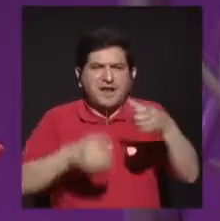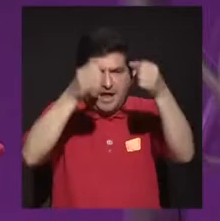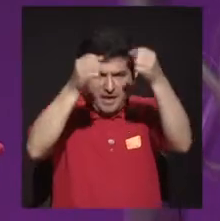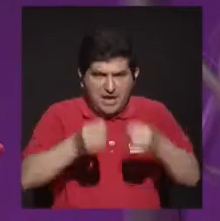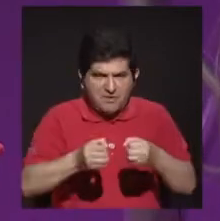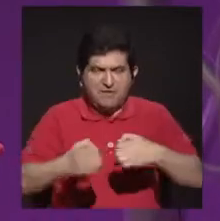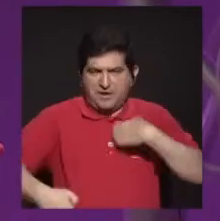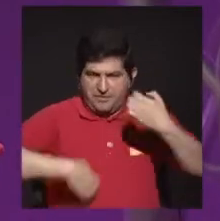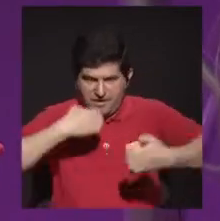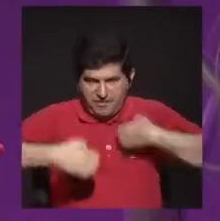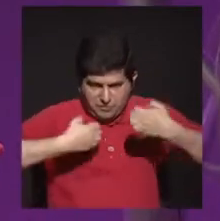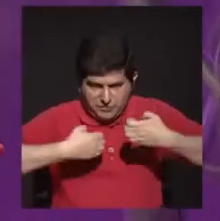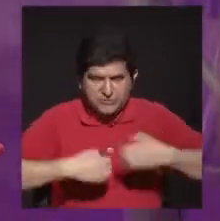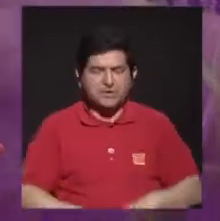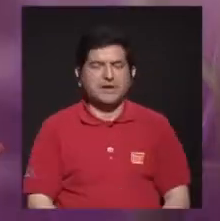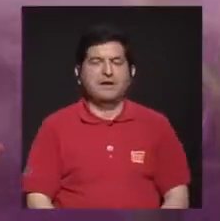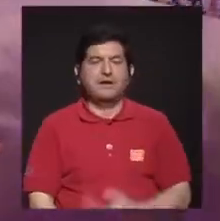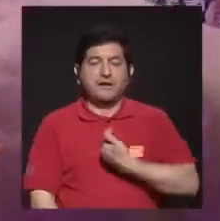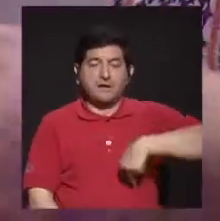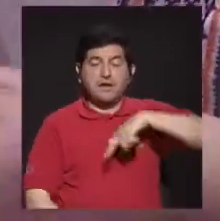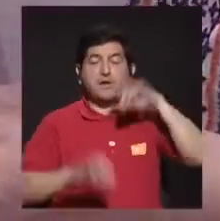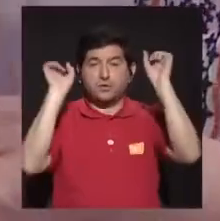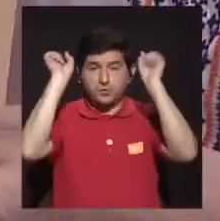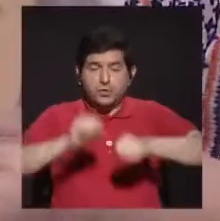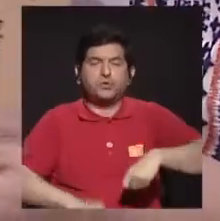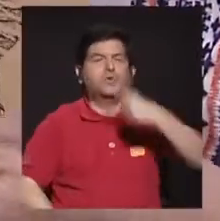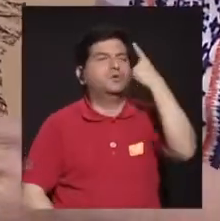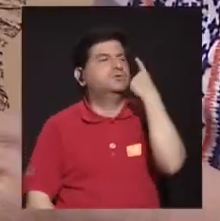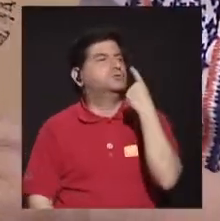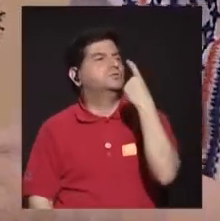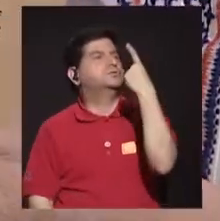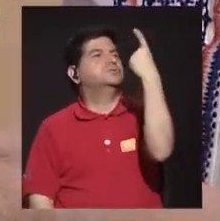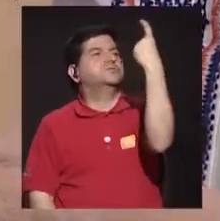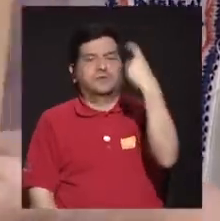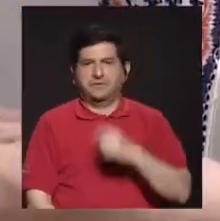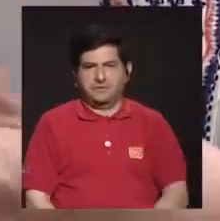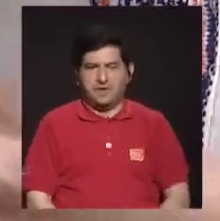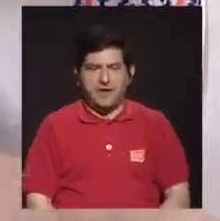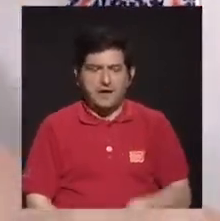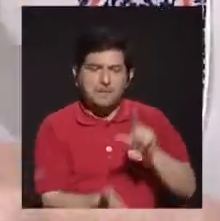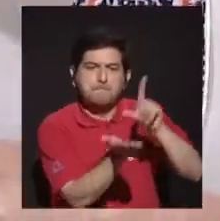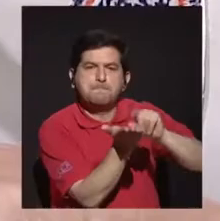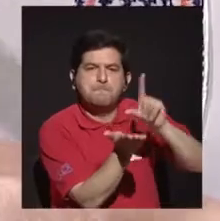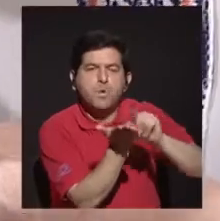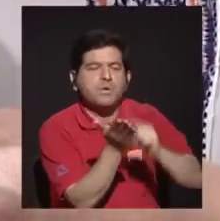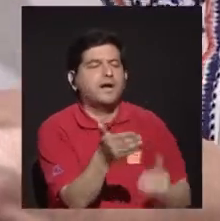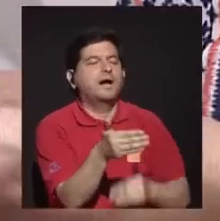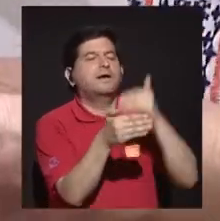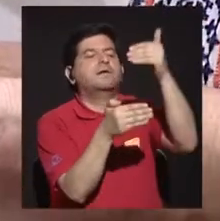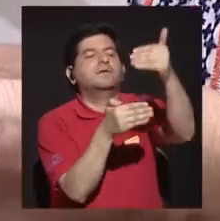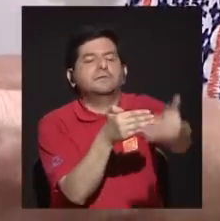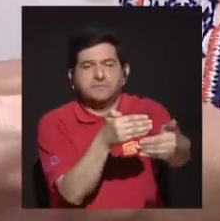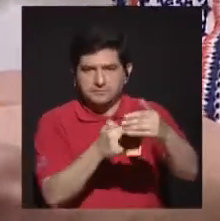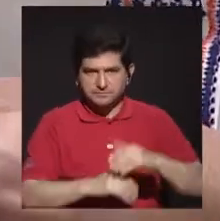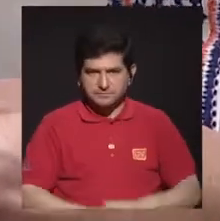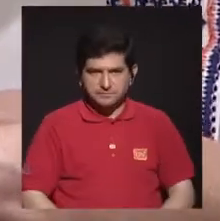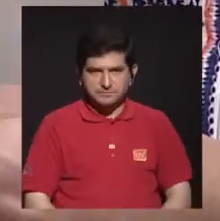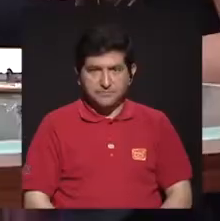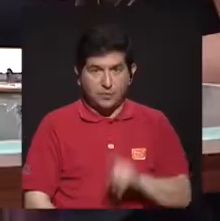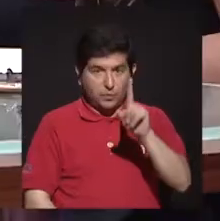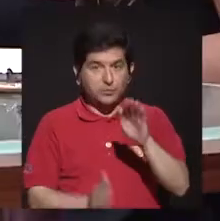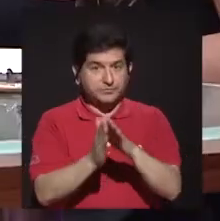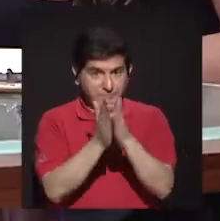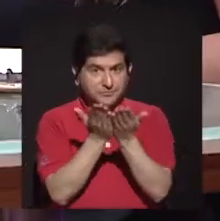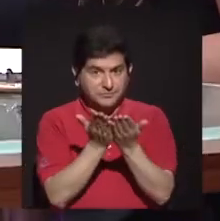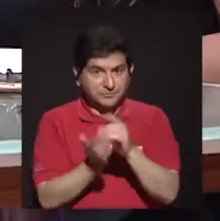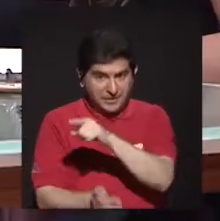emocionales. Claro. Y logramos de esta manera soñar con publicar en algún momento un